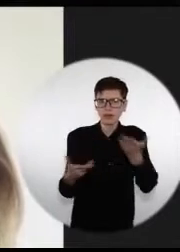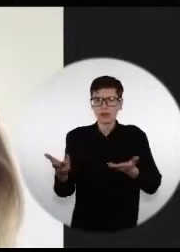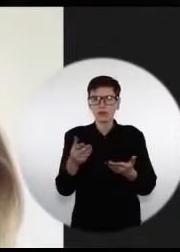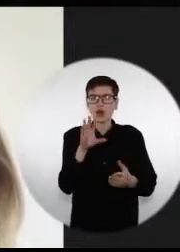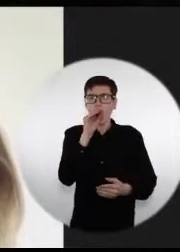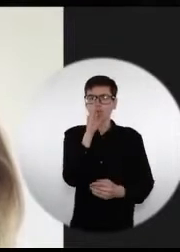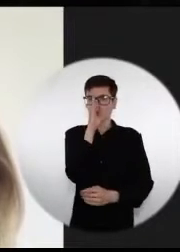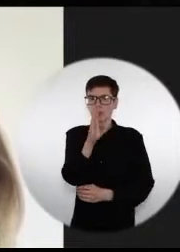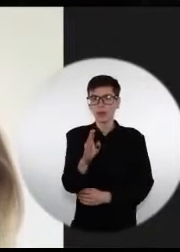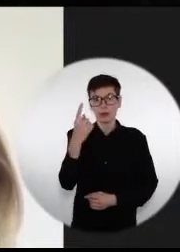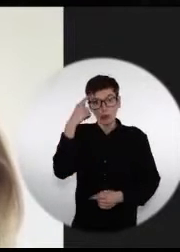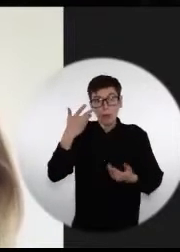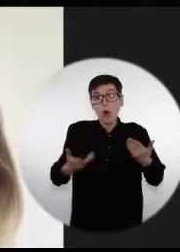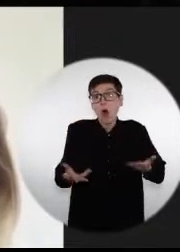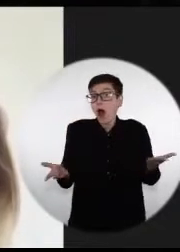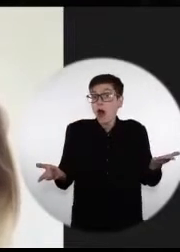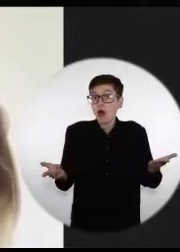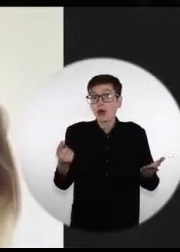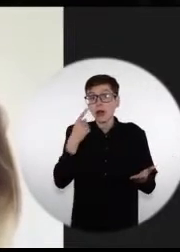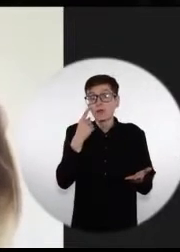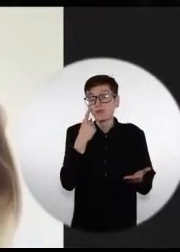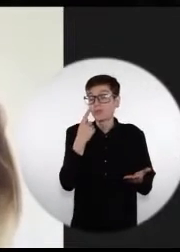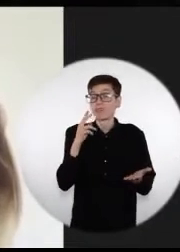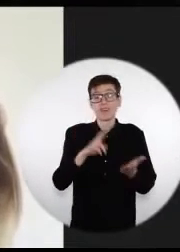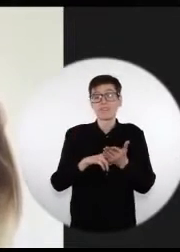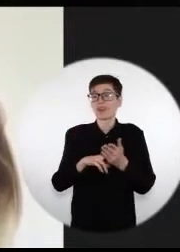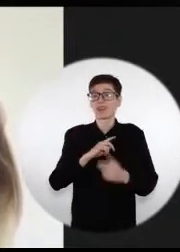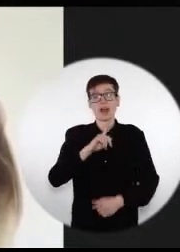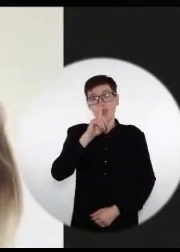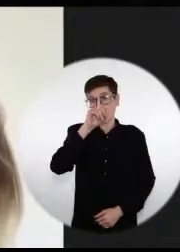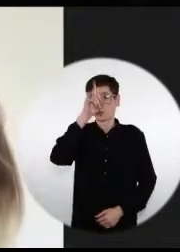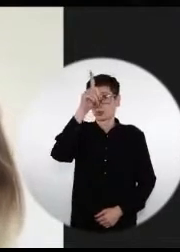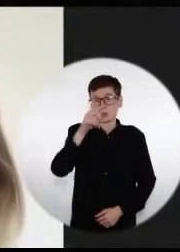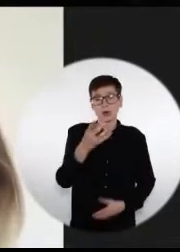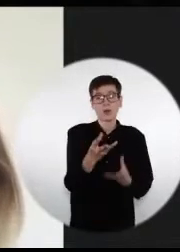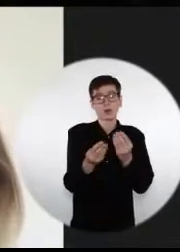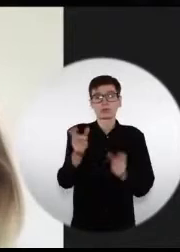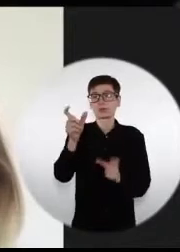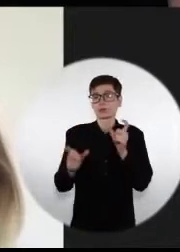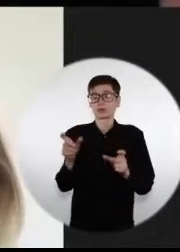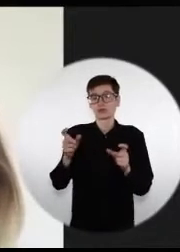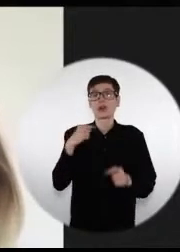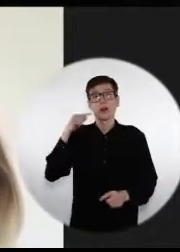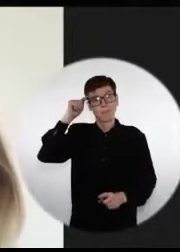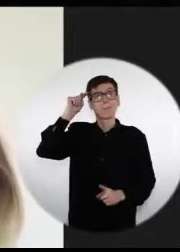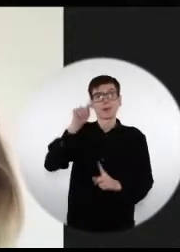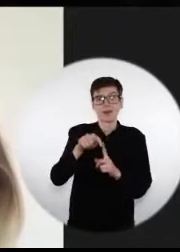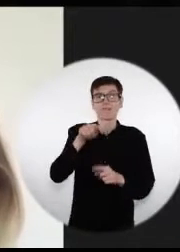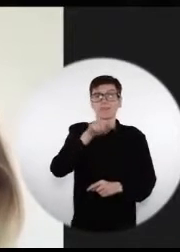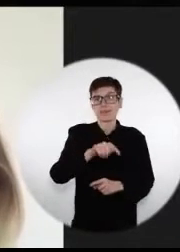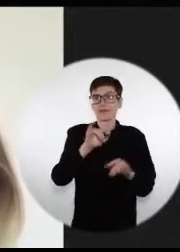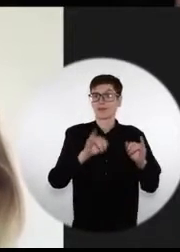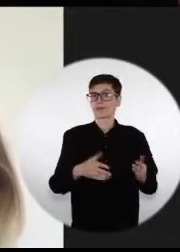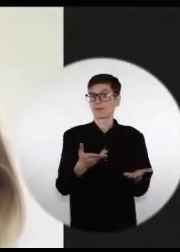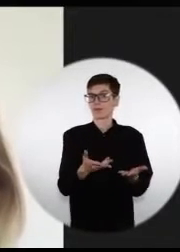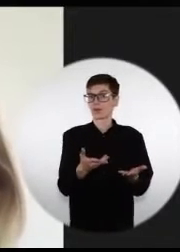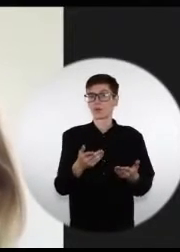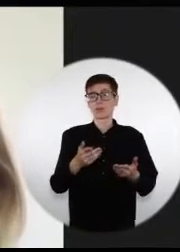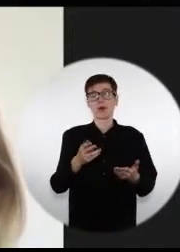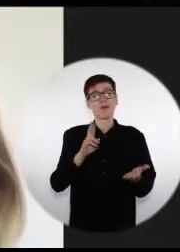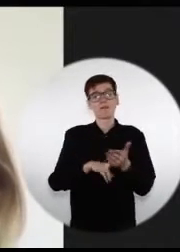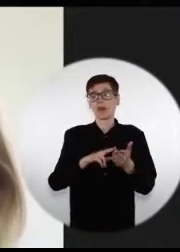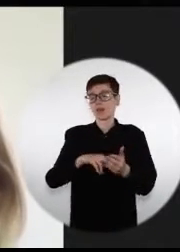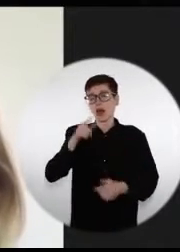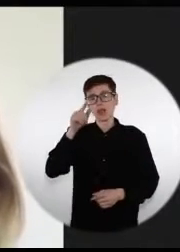pandemia estáis porque obviamente prefería vernos y estar ahí y tocando nos hablándonos directamente y míranos